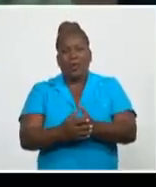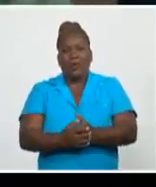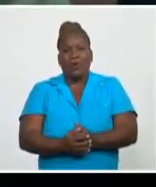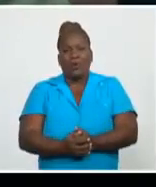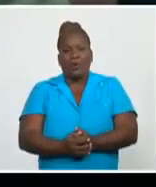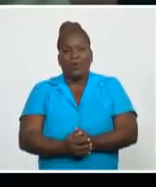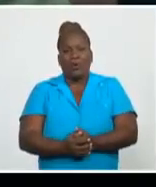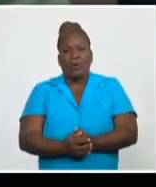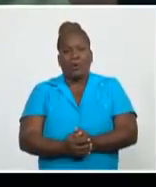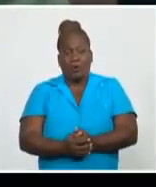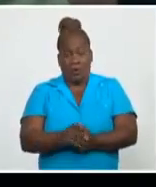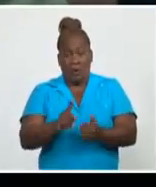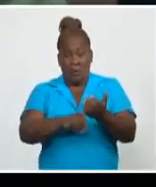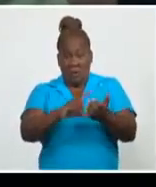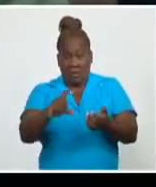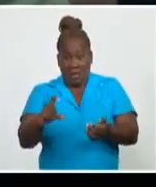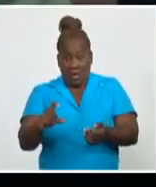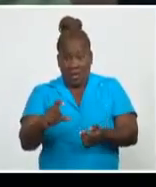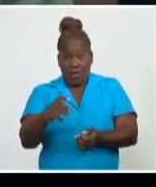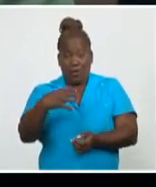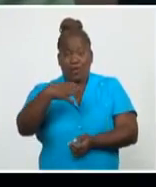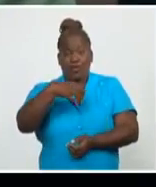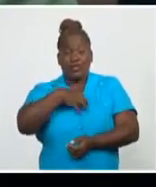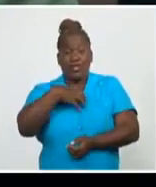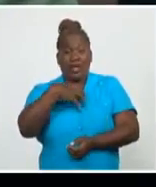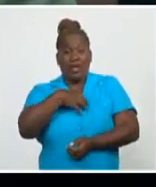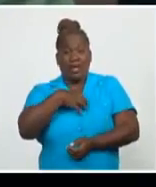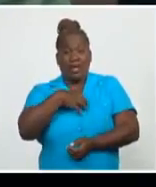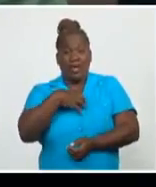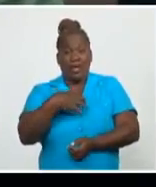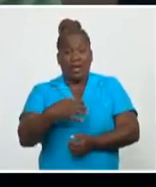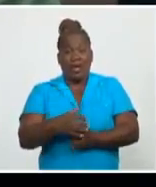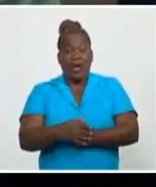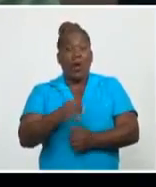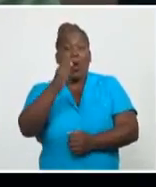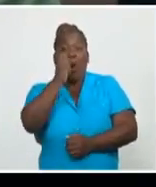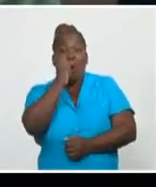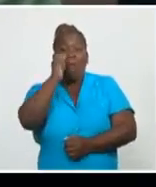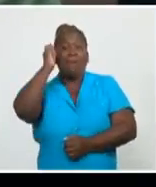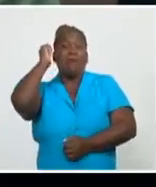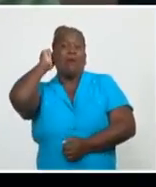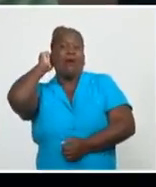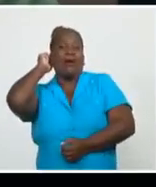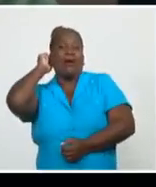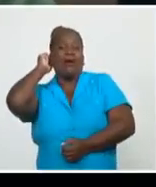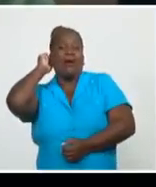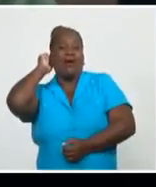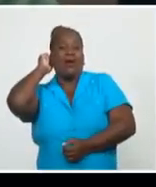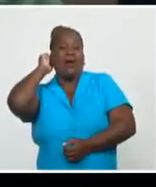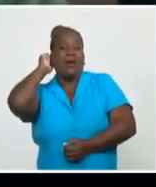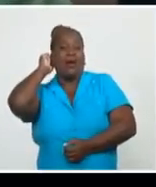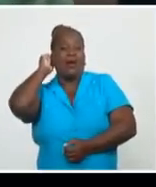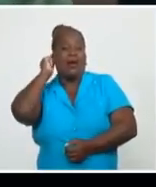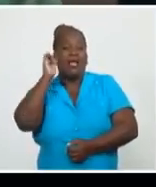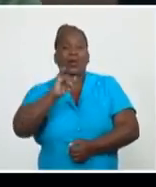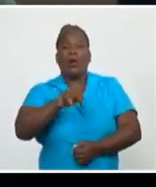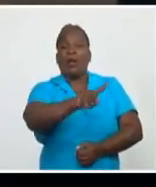que cuenta con hombres y mujeres como